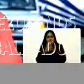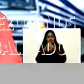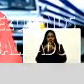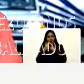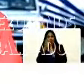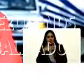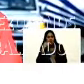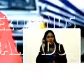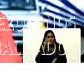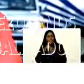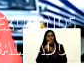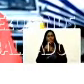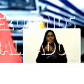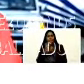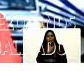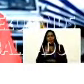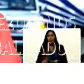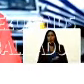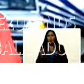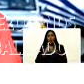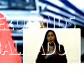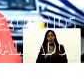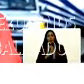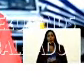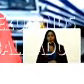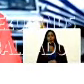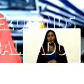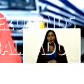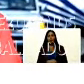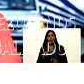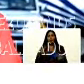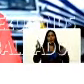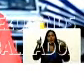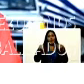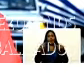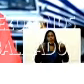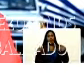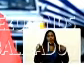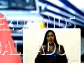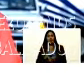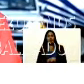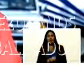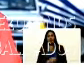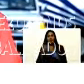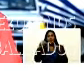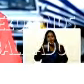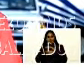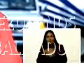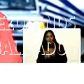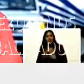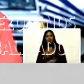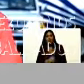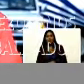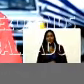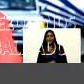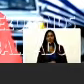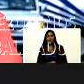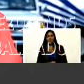candidato. Otra vez la víbora, vuelve la víbora. A la víbora de la mar, por aquí pueda